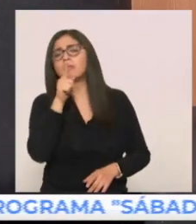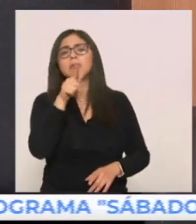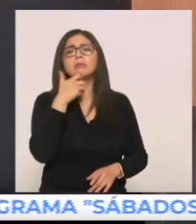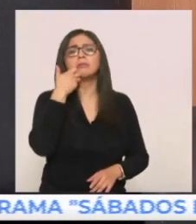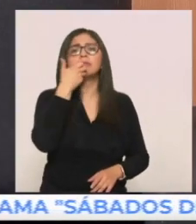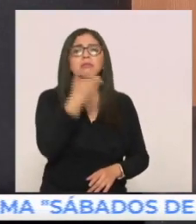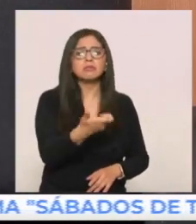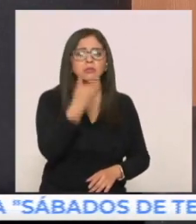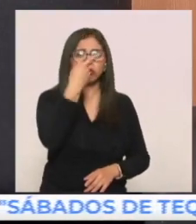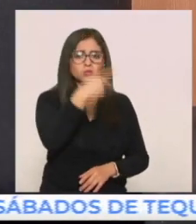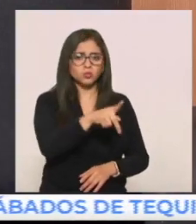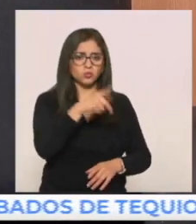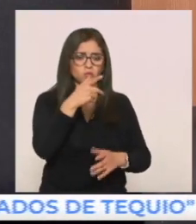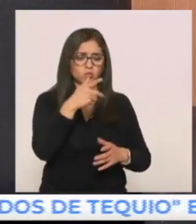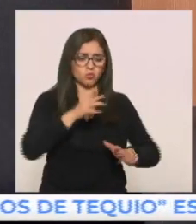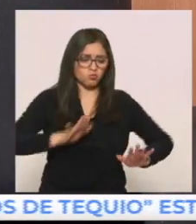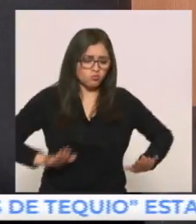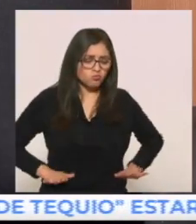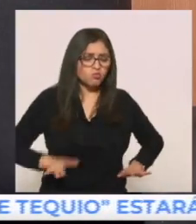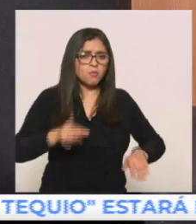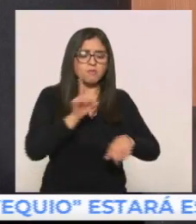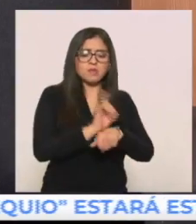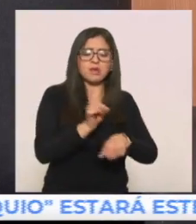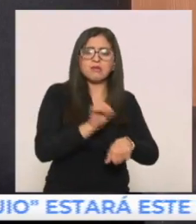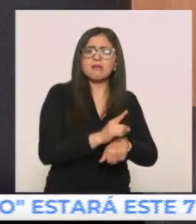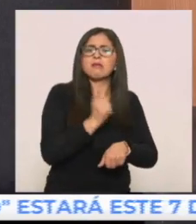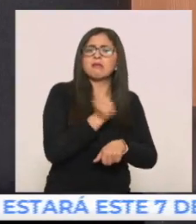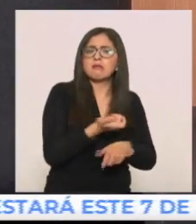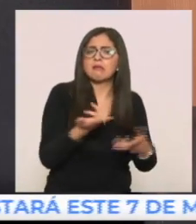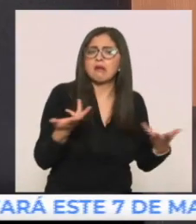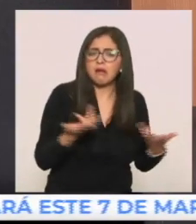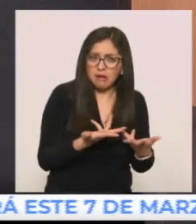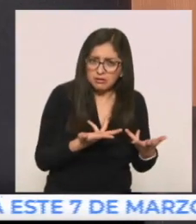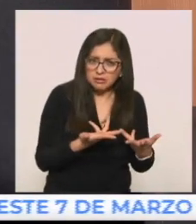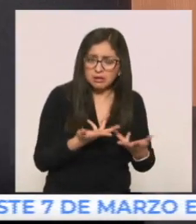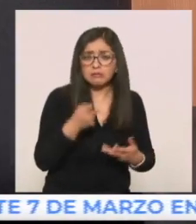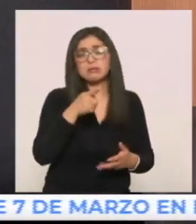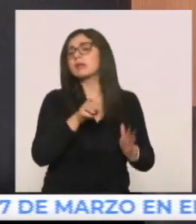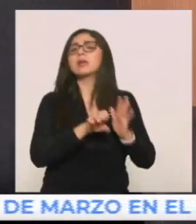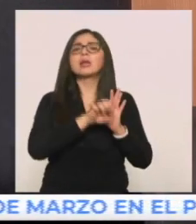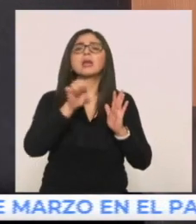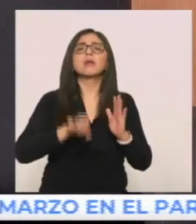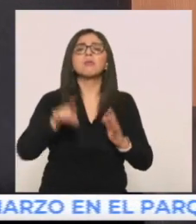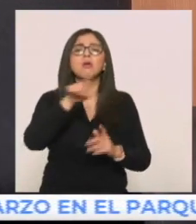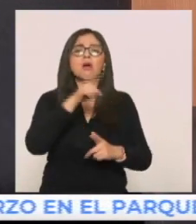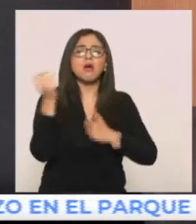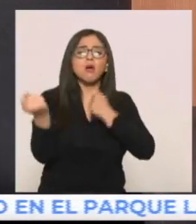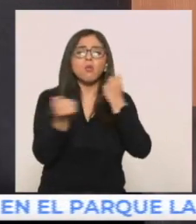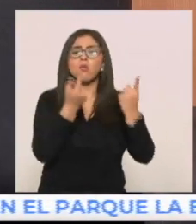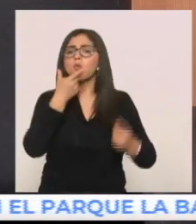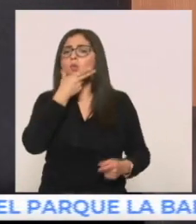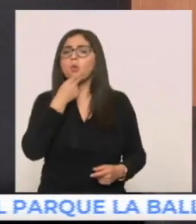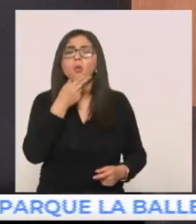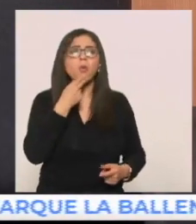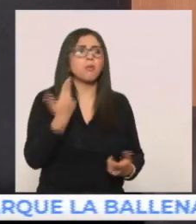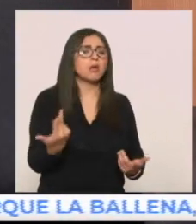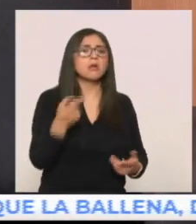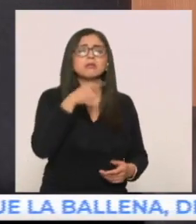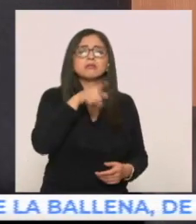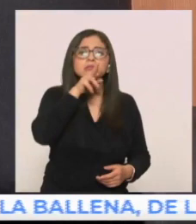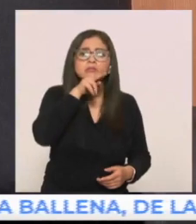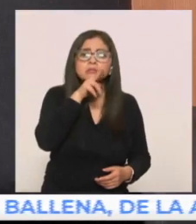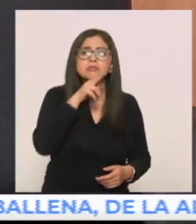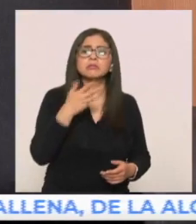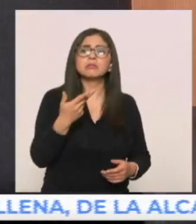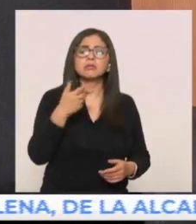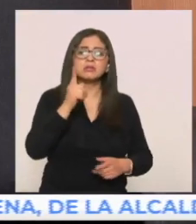revisar sus prácticas cotidianas. Si hay alguna cuestión, muchos hombres llegan en crisis, llegan de forma voluntaria